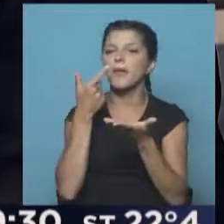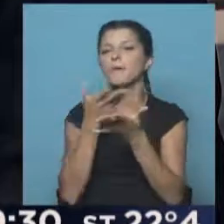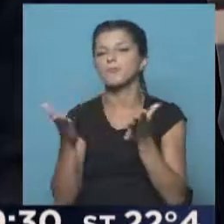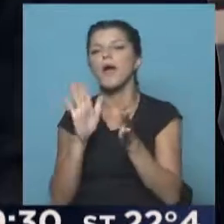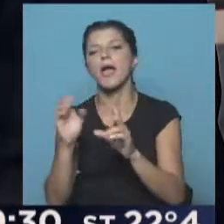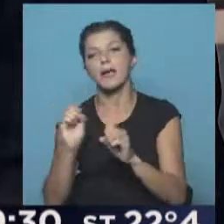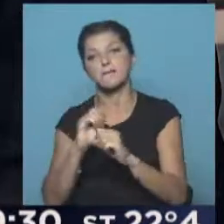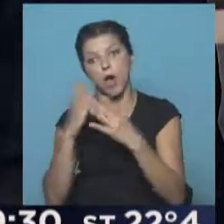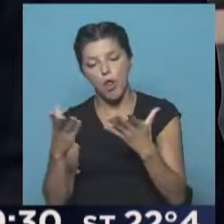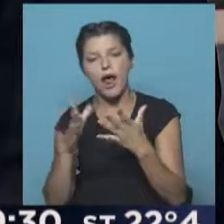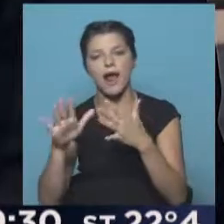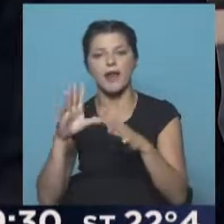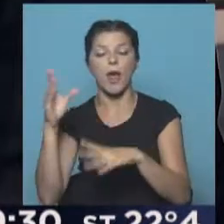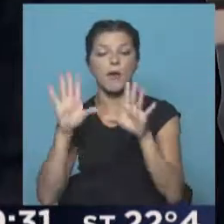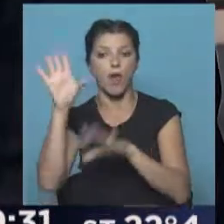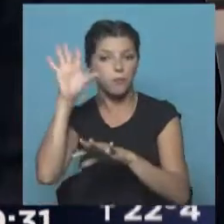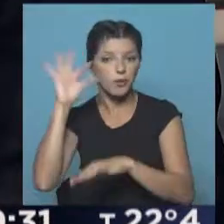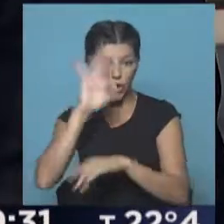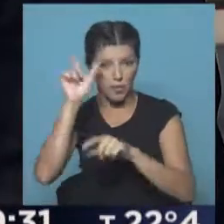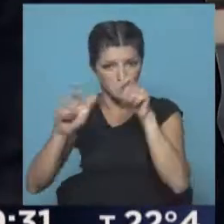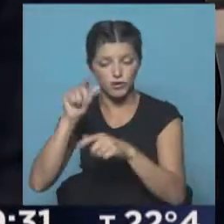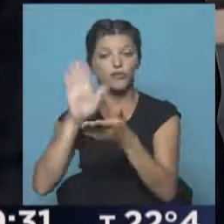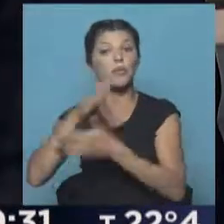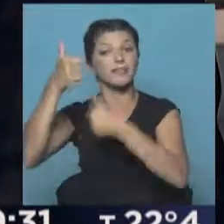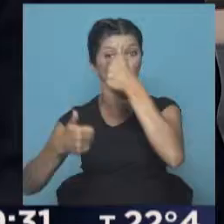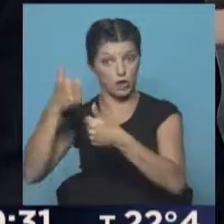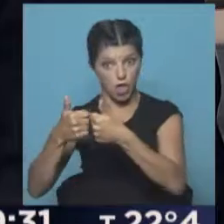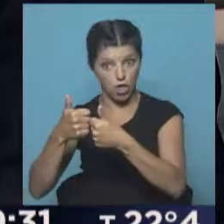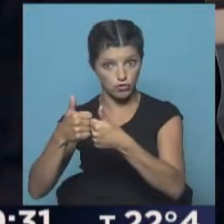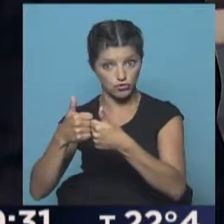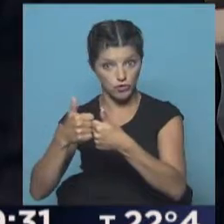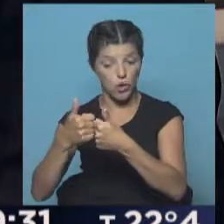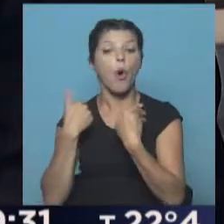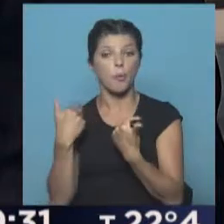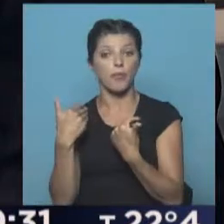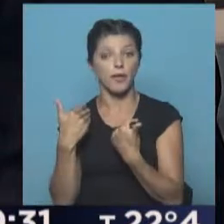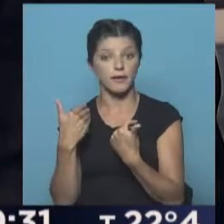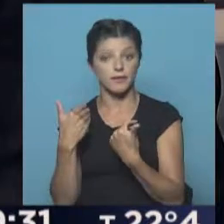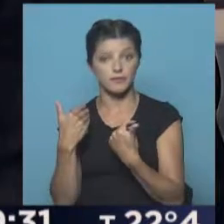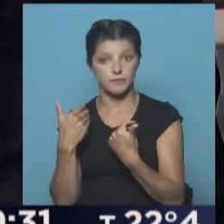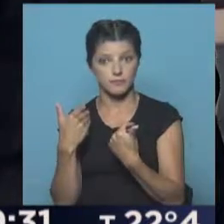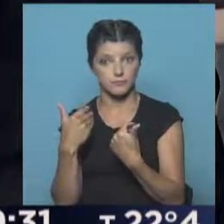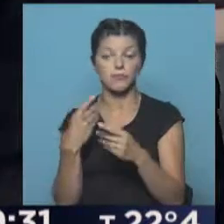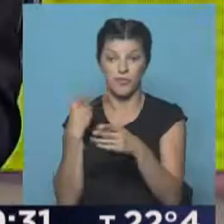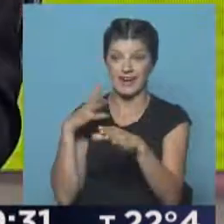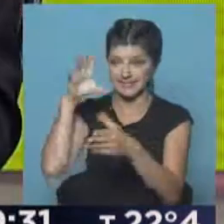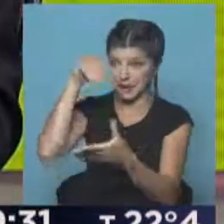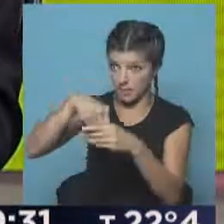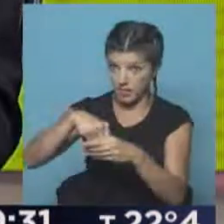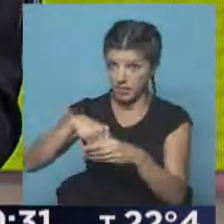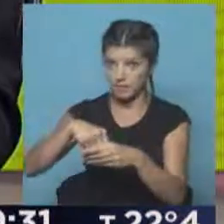y, por ejemplo, ahora que el fútbol va a ser privado, poder entrar en competencia para intervenir en ese negocio? Bueno, hasta